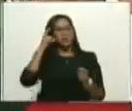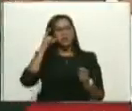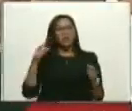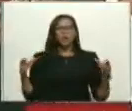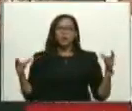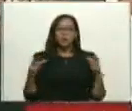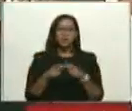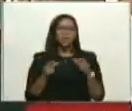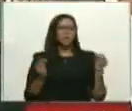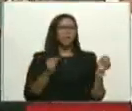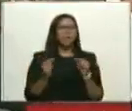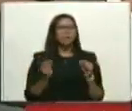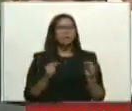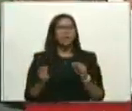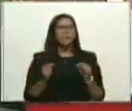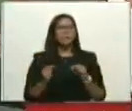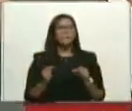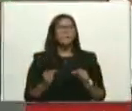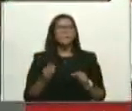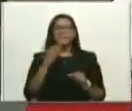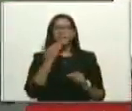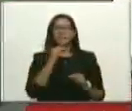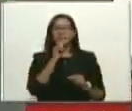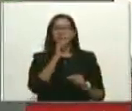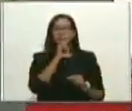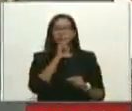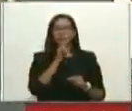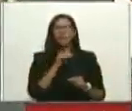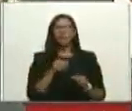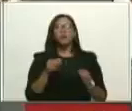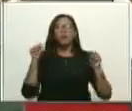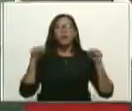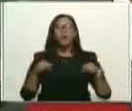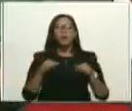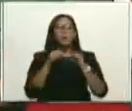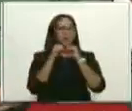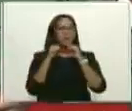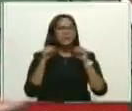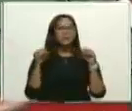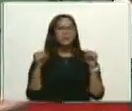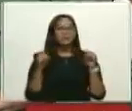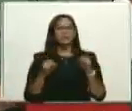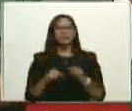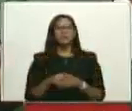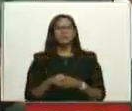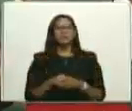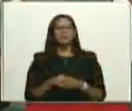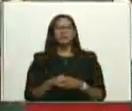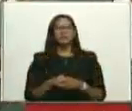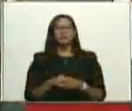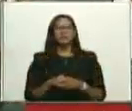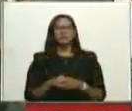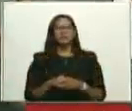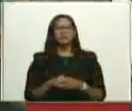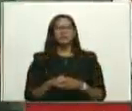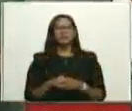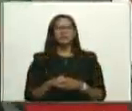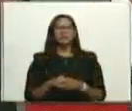reunimos, conversamos y alguien informó, mira, hoy hubo una rueda de prensa entre